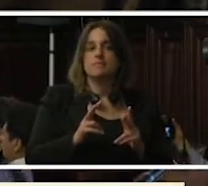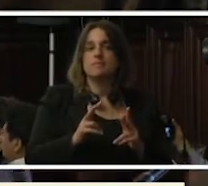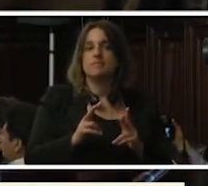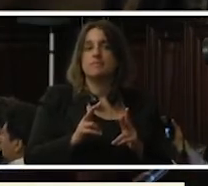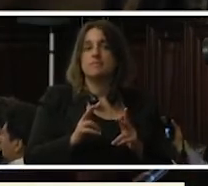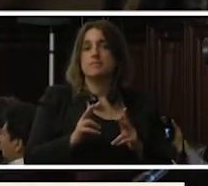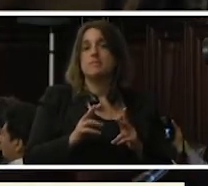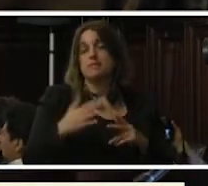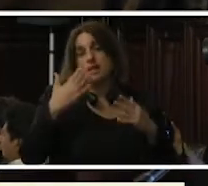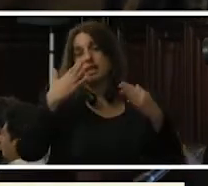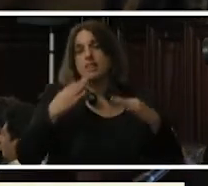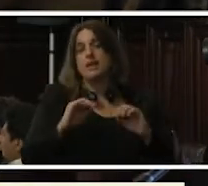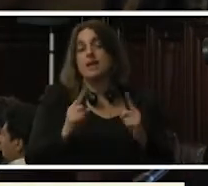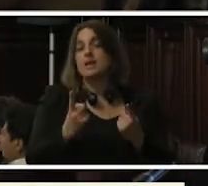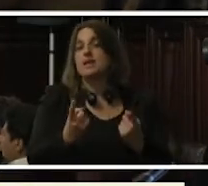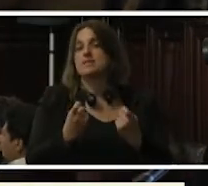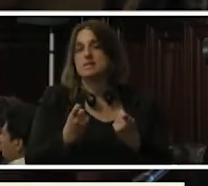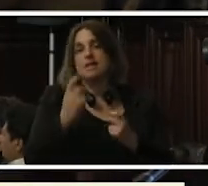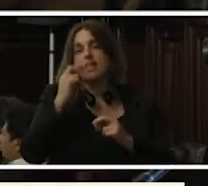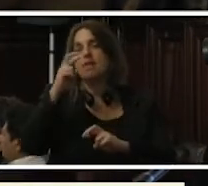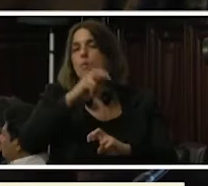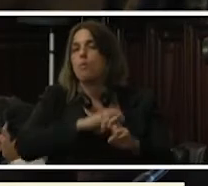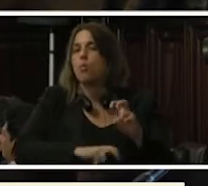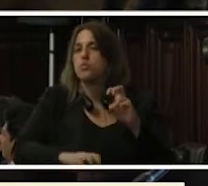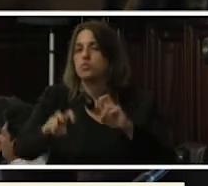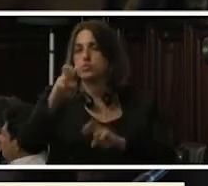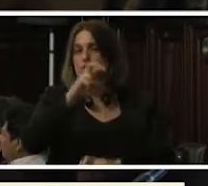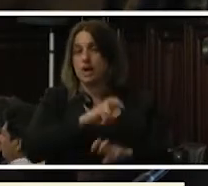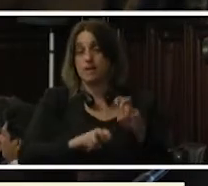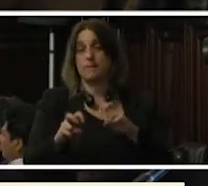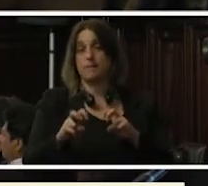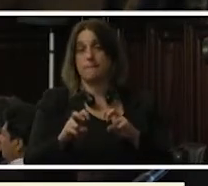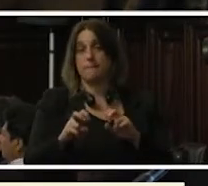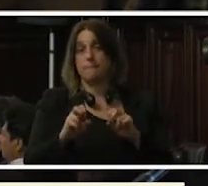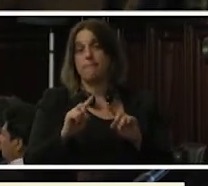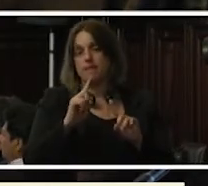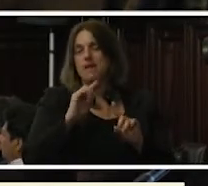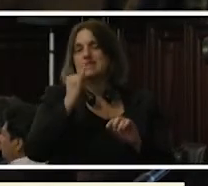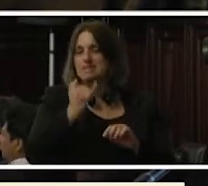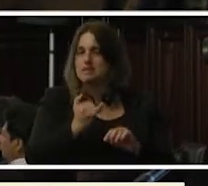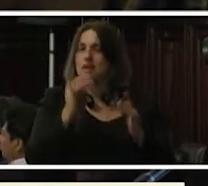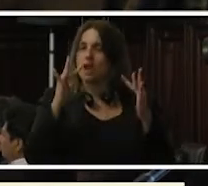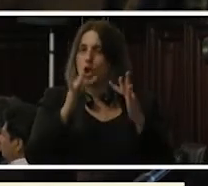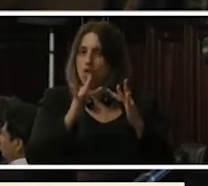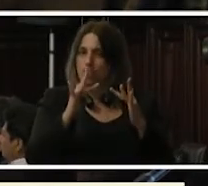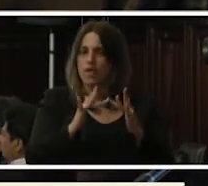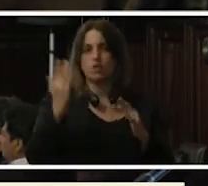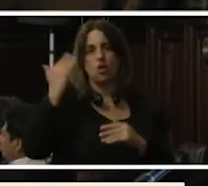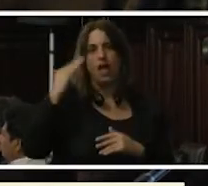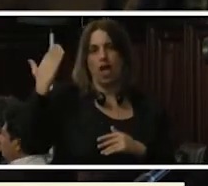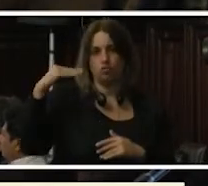la necesidad de buscar estos acercamientos con las